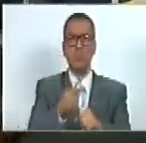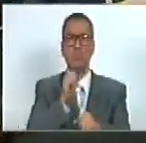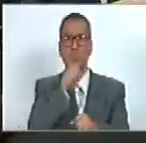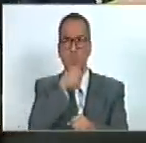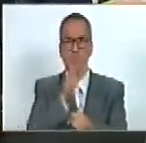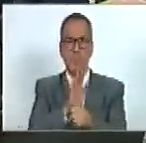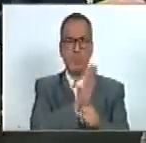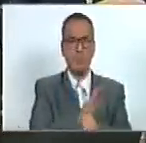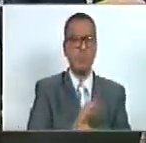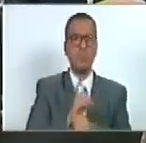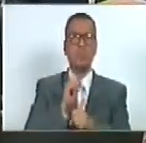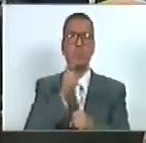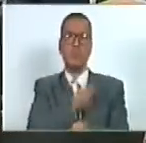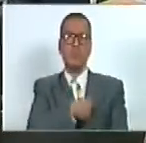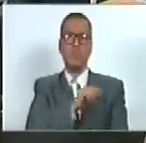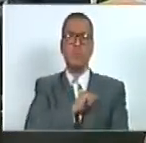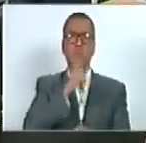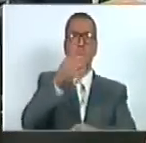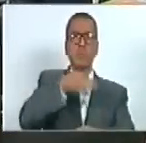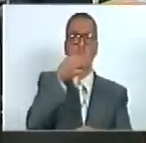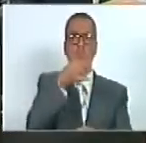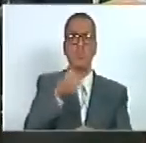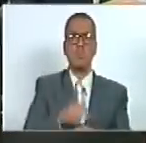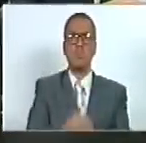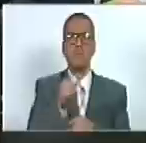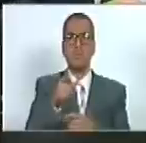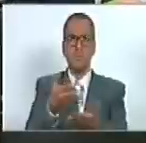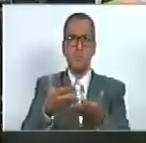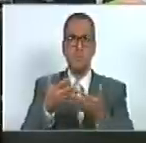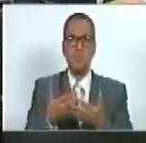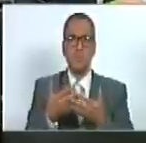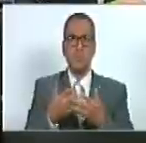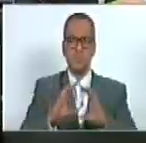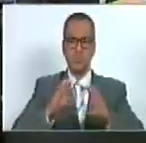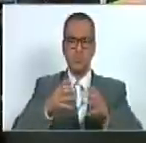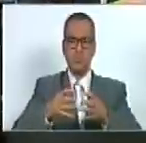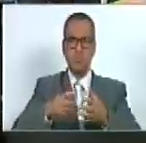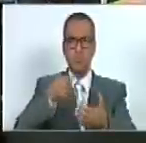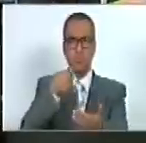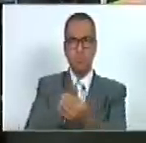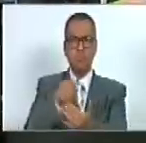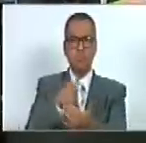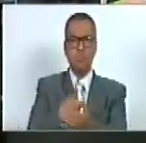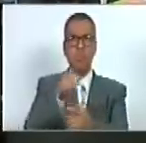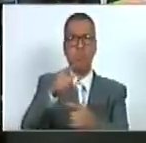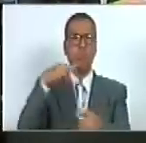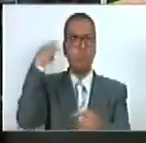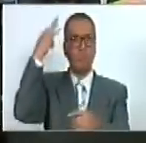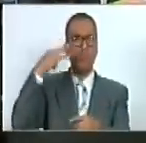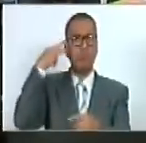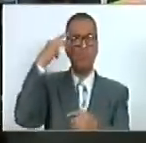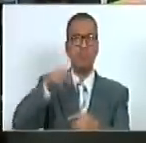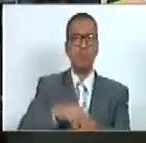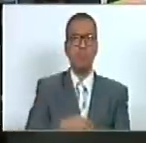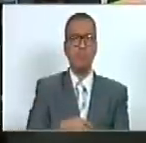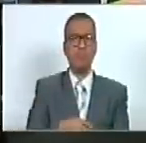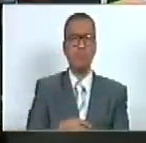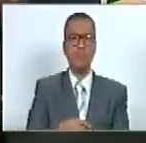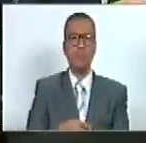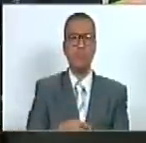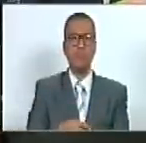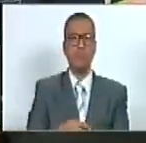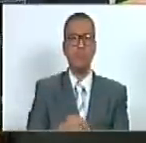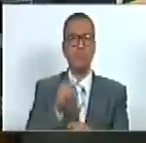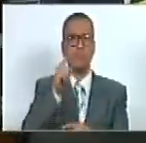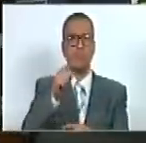en Madrid, y en la tarde recibe la pelota de Real en Washington, que